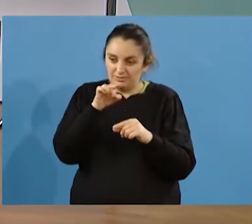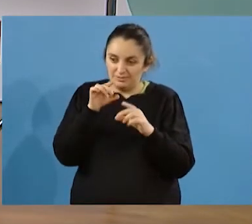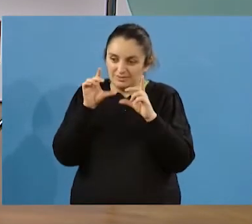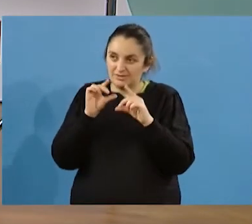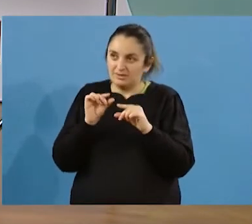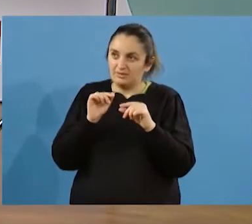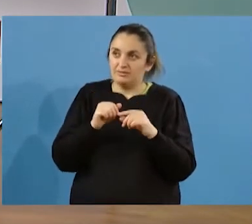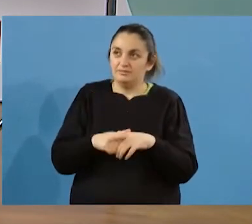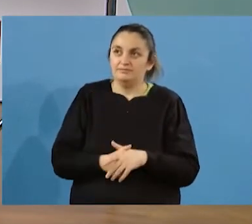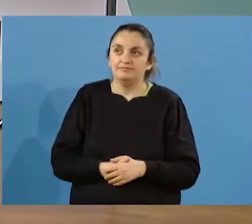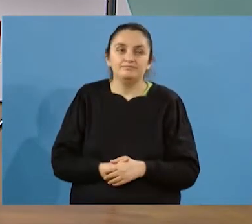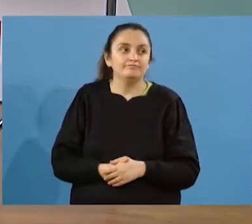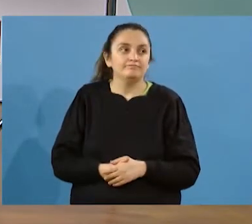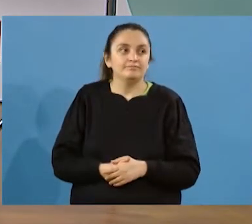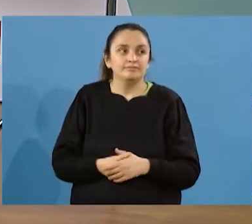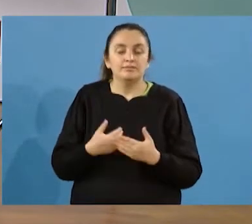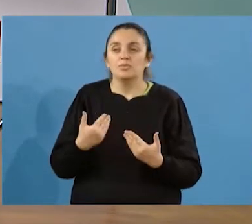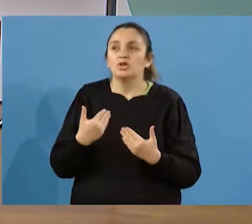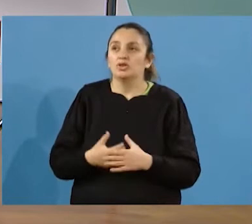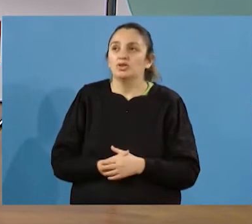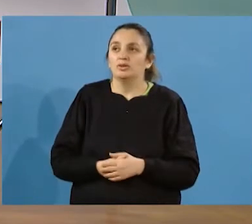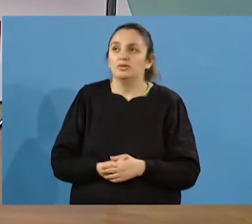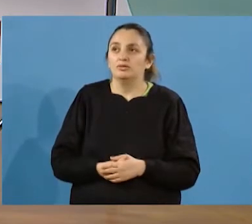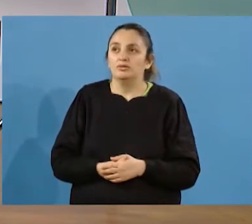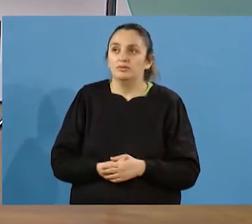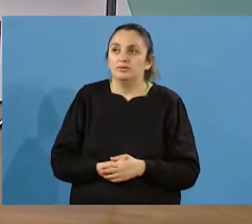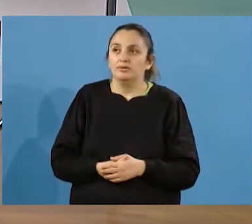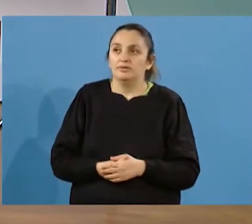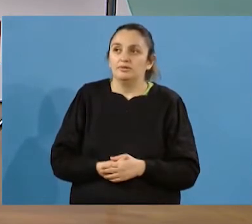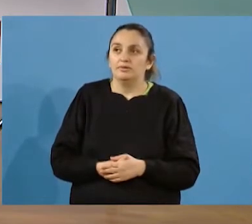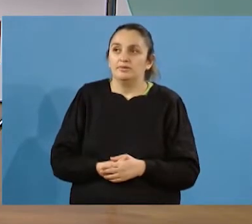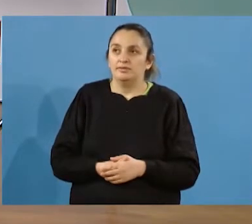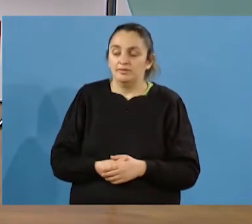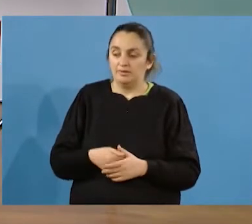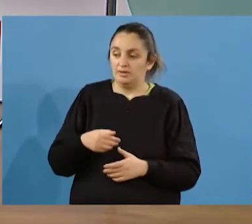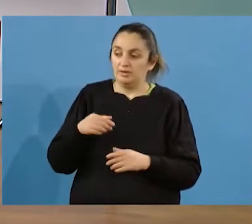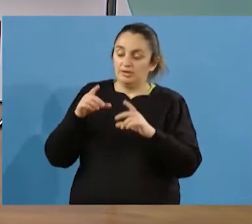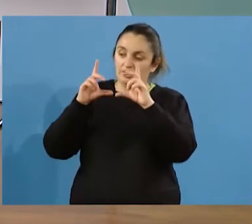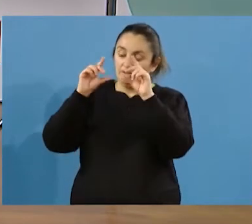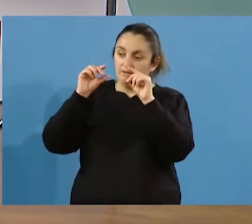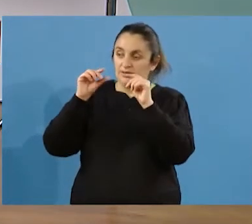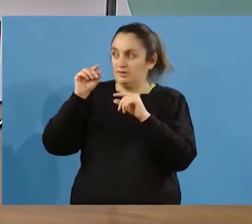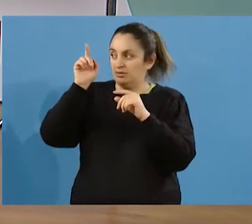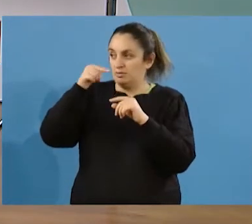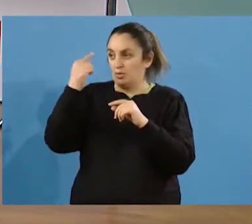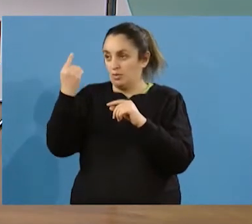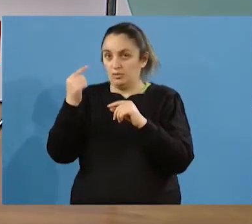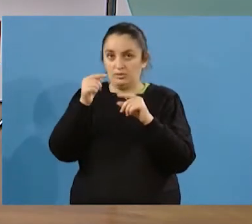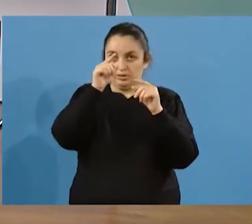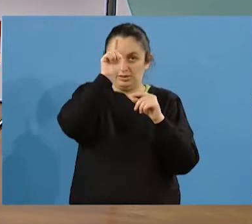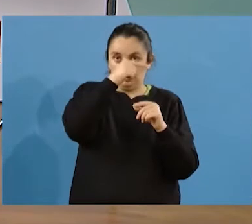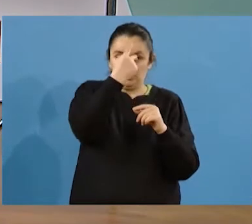exponentes entonces podría simplificar este lo llevó a 1 y este a 2 y esto me